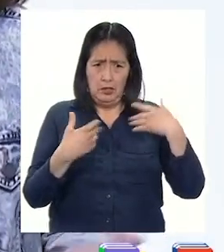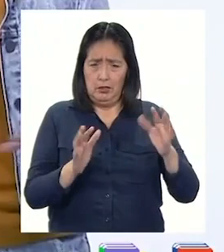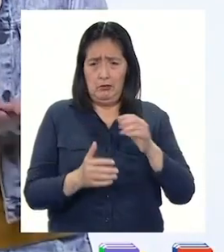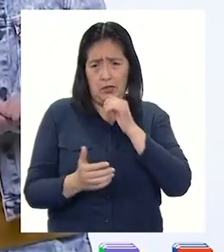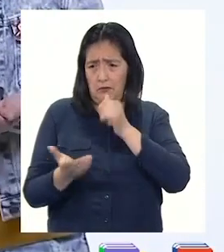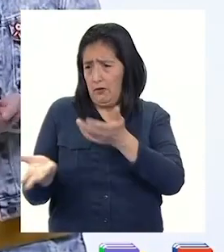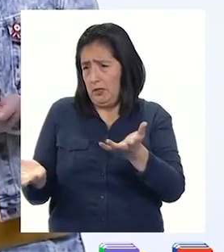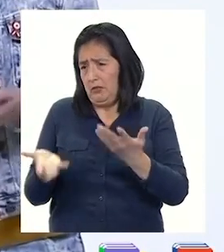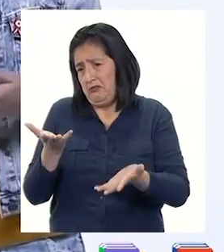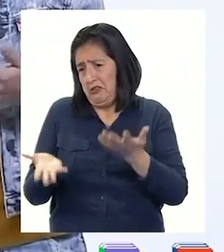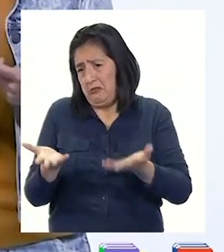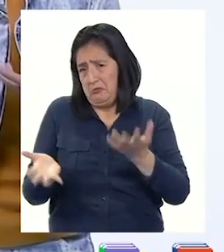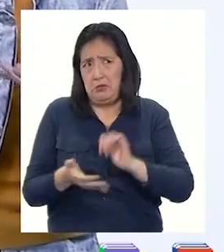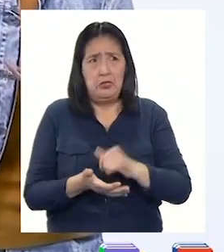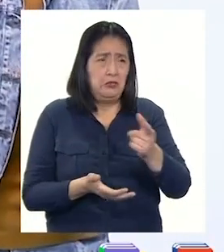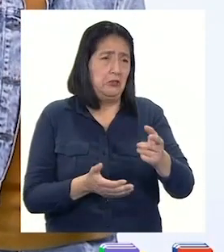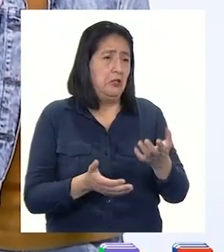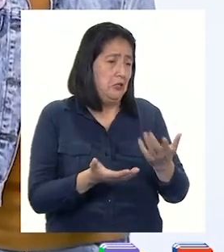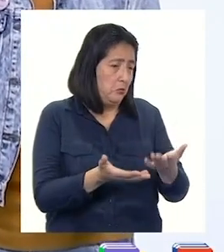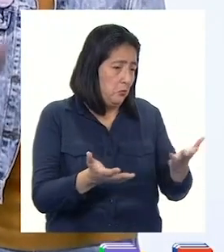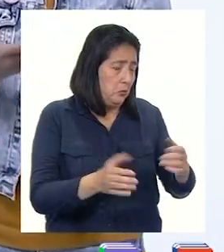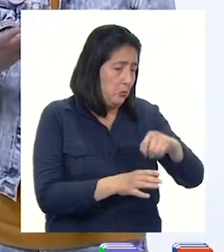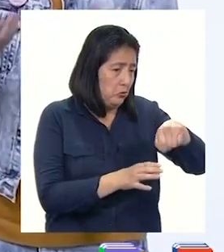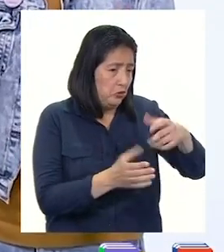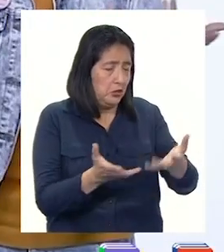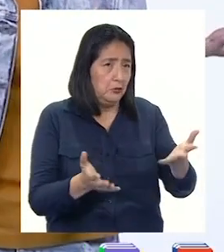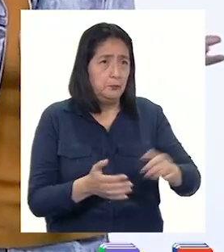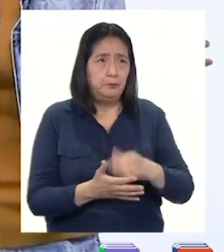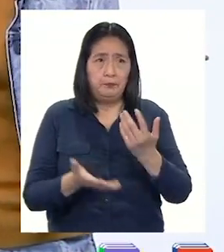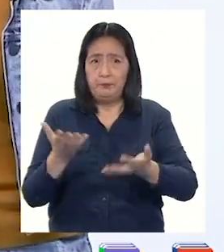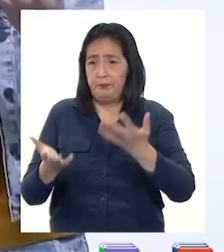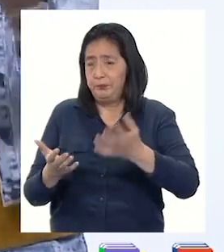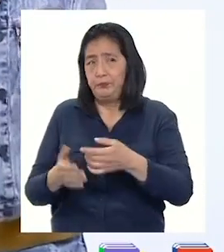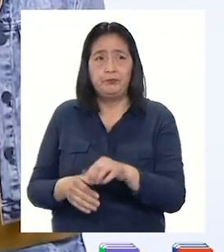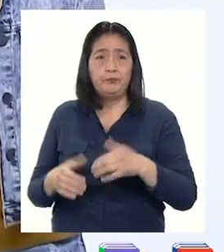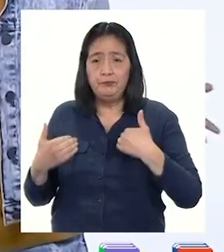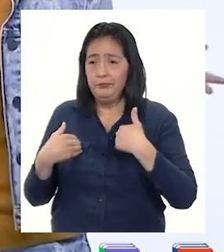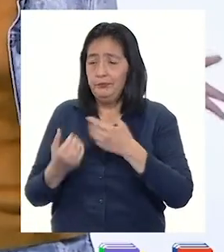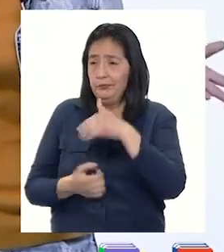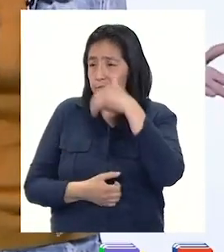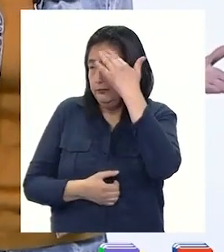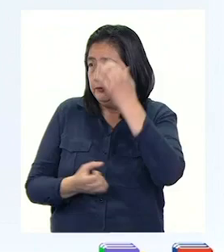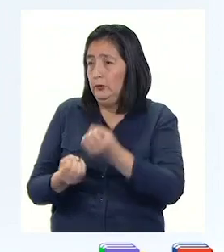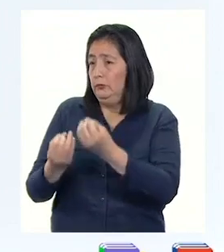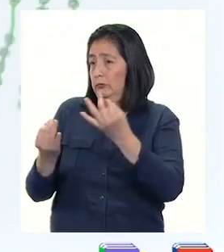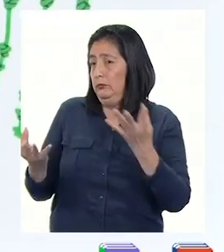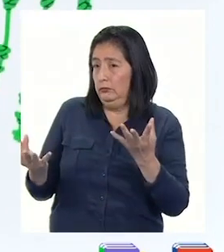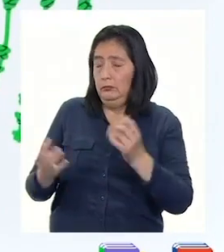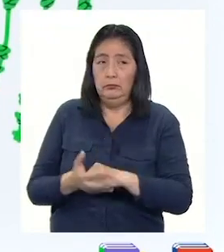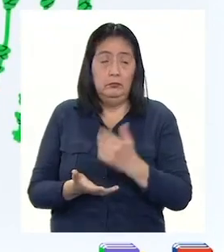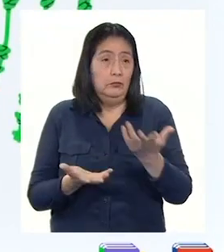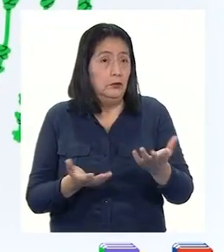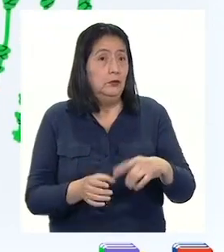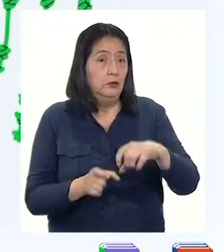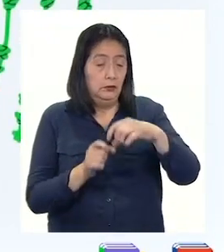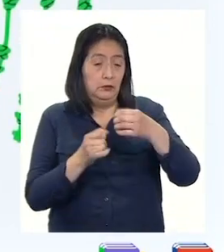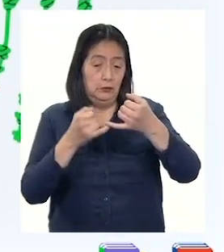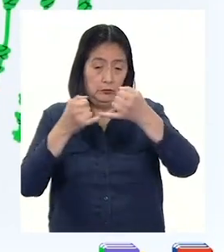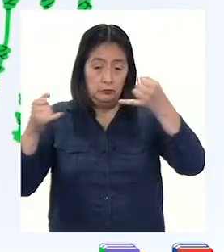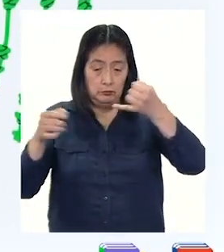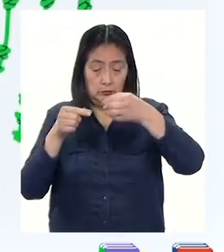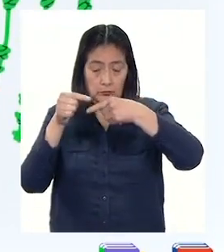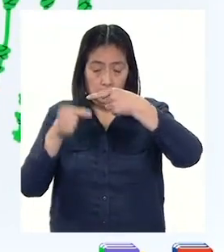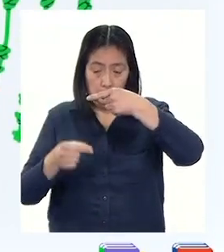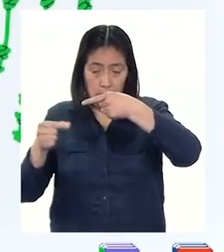haga falta. Tal vez cosas que hay en la cocina o tal vez tienen animalitos en casa y necesitan saber cuántos tienen. Los quipus y la